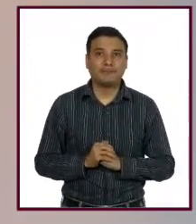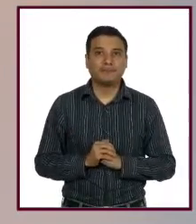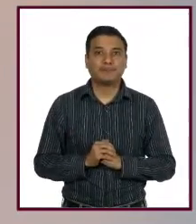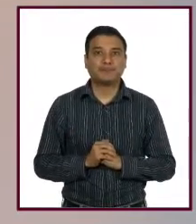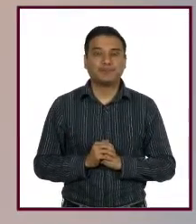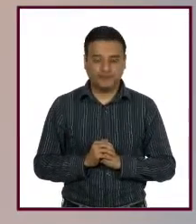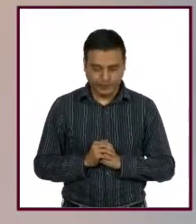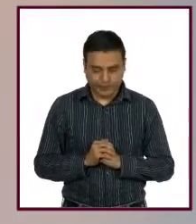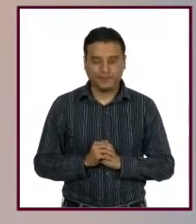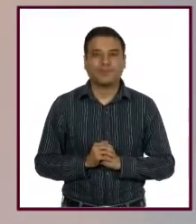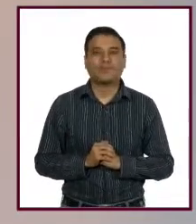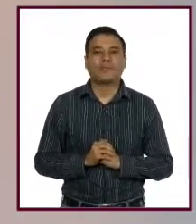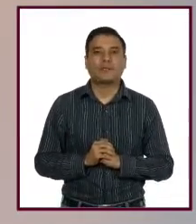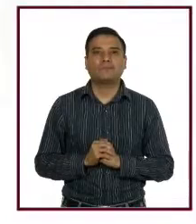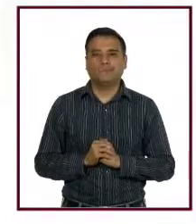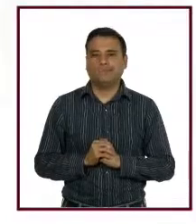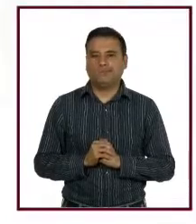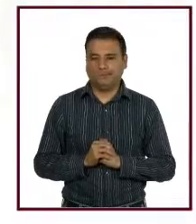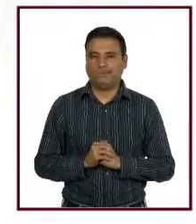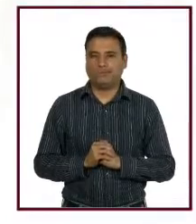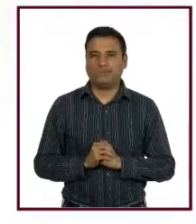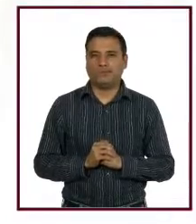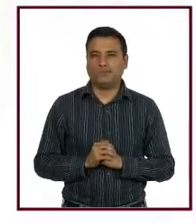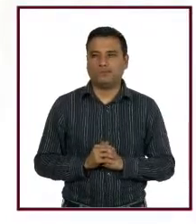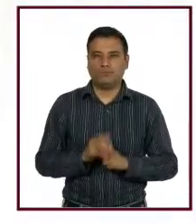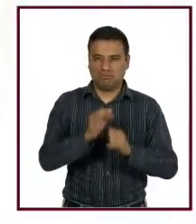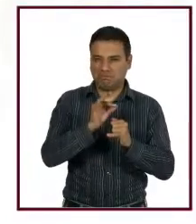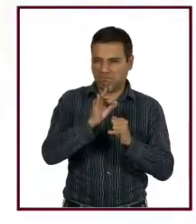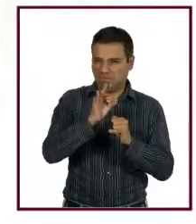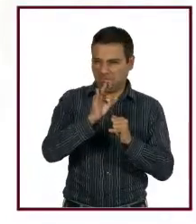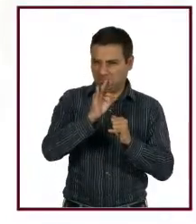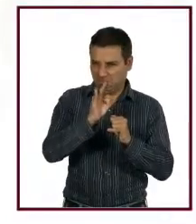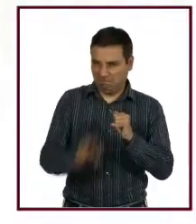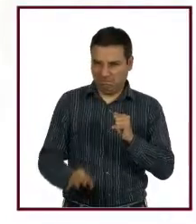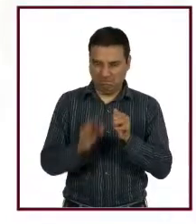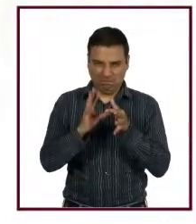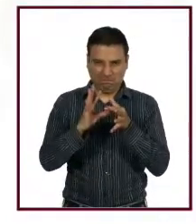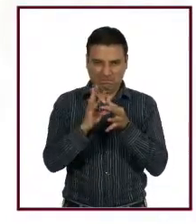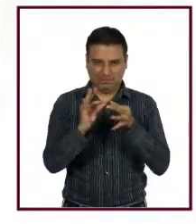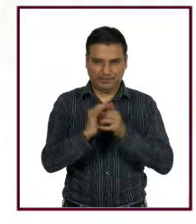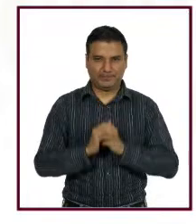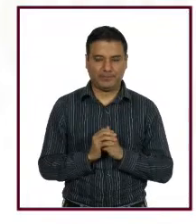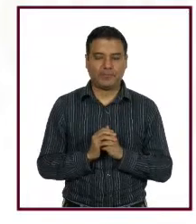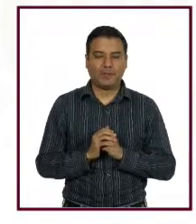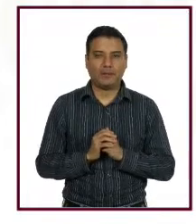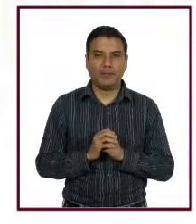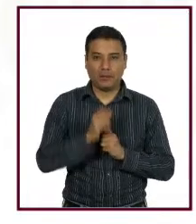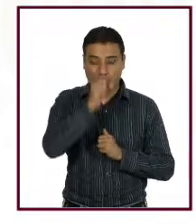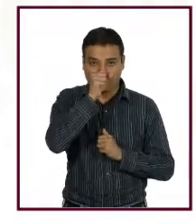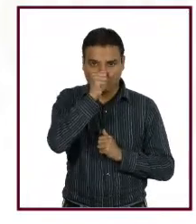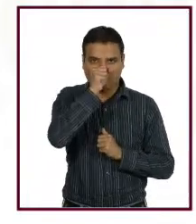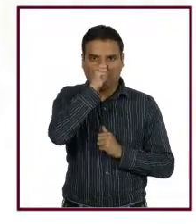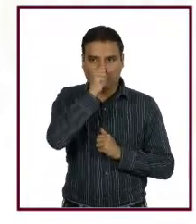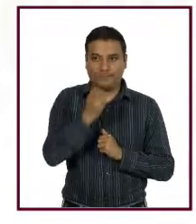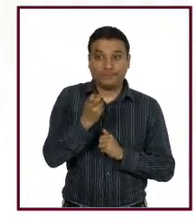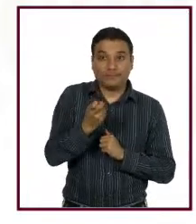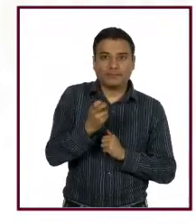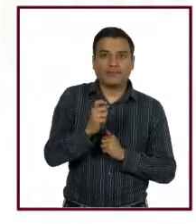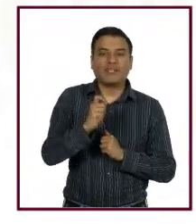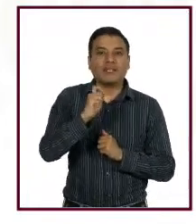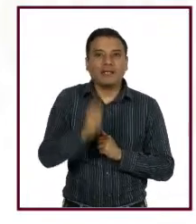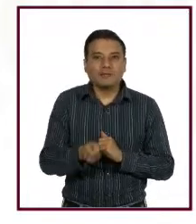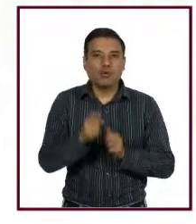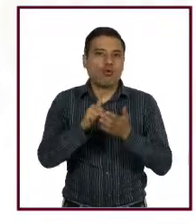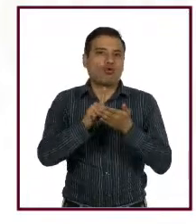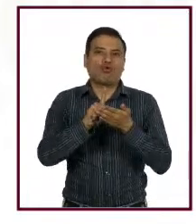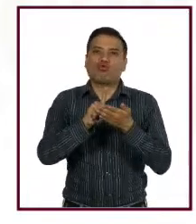Y bueno, como conclusiones de esta plática, pues los inhalables son sustancias ubicuas, es